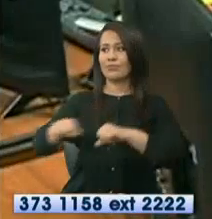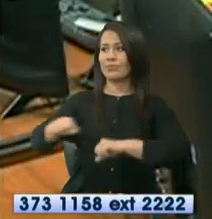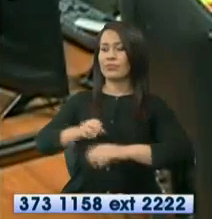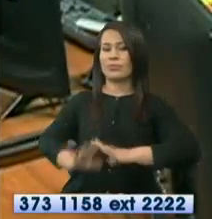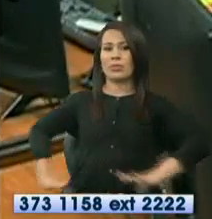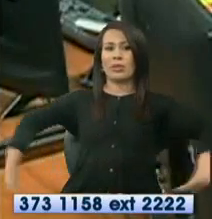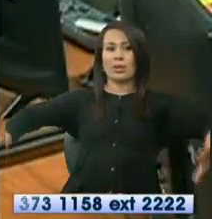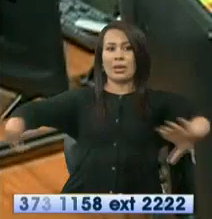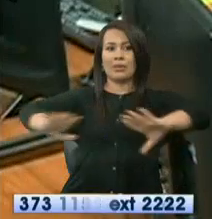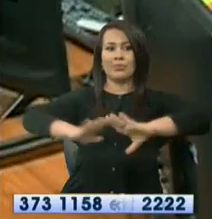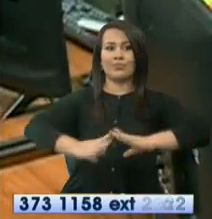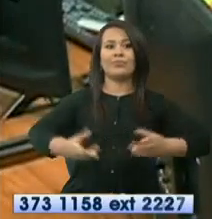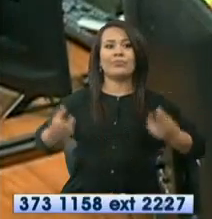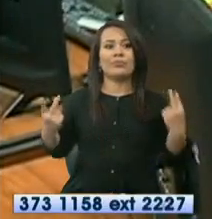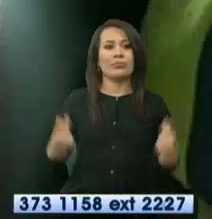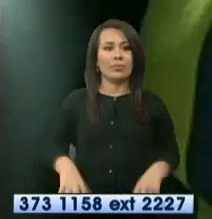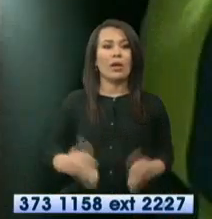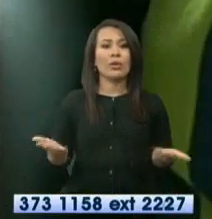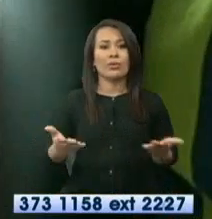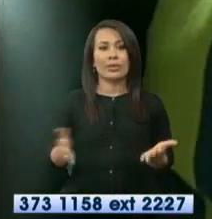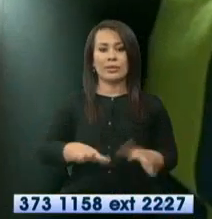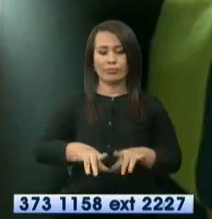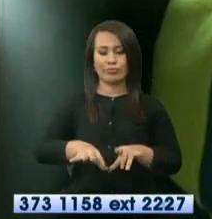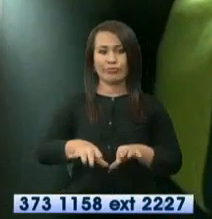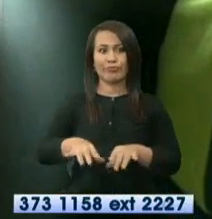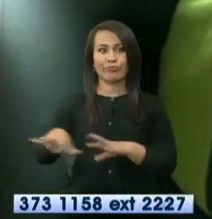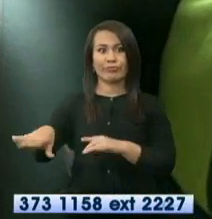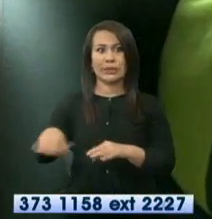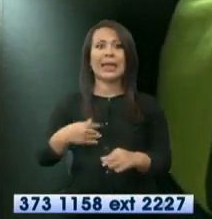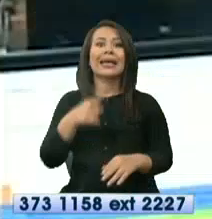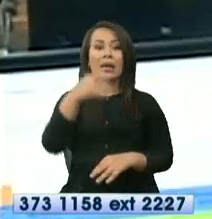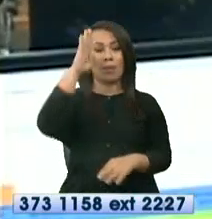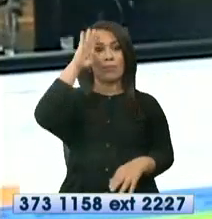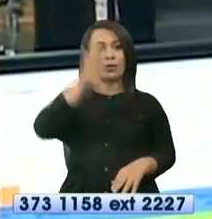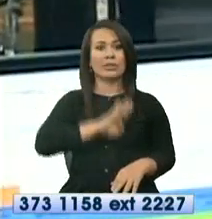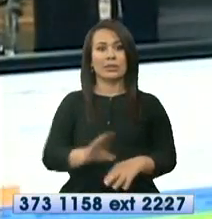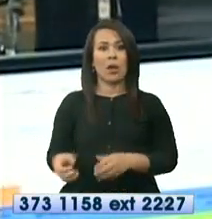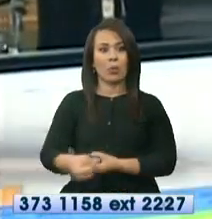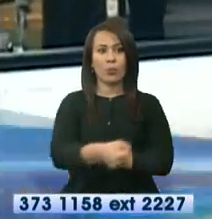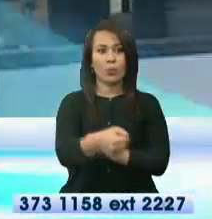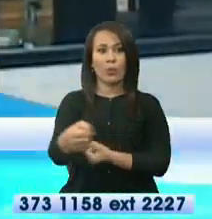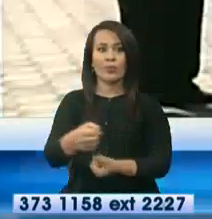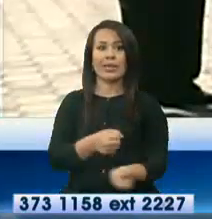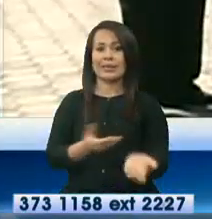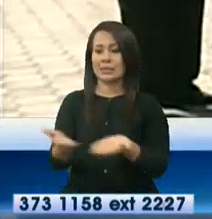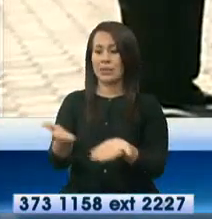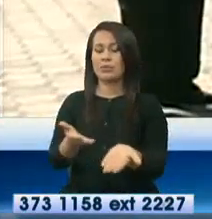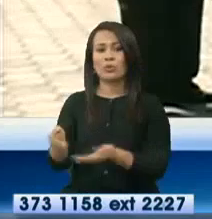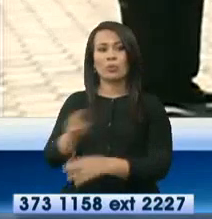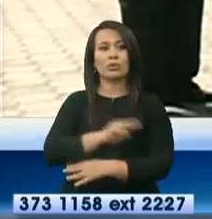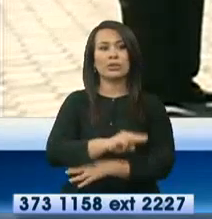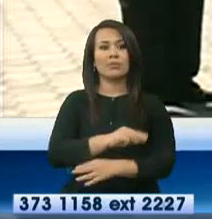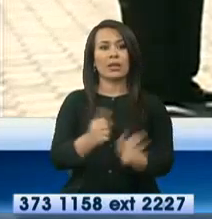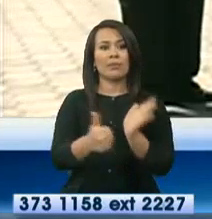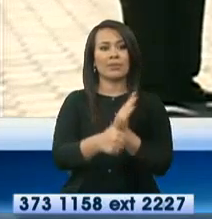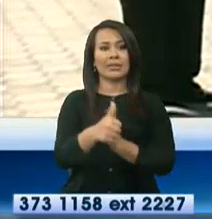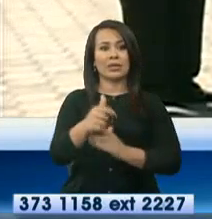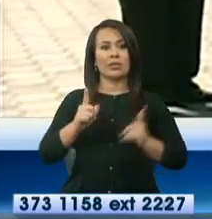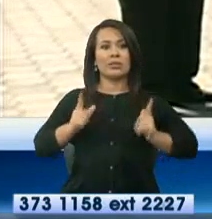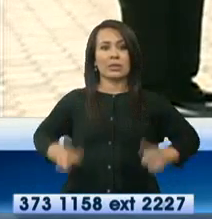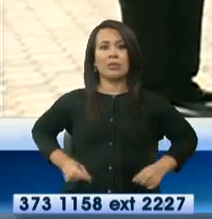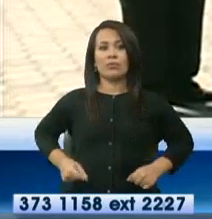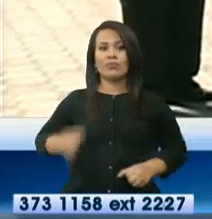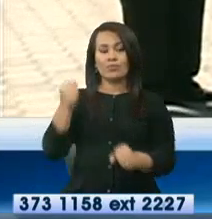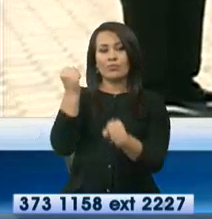cuenta con 5 consolas donde operan servidores de la Policía Nacional, Cuerpo de Bomberos, Servicios Municipales y Ministerio de Salud,